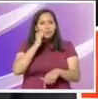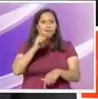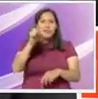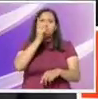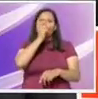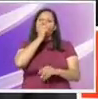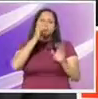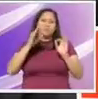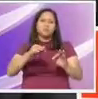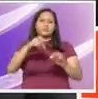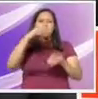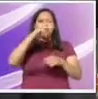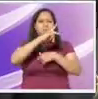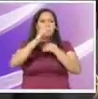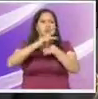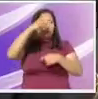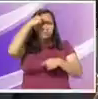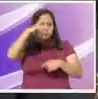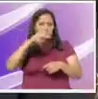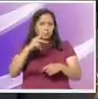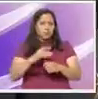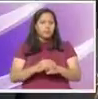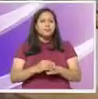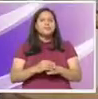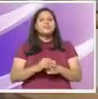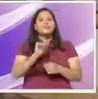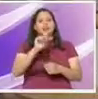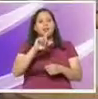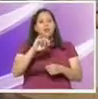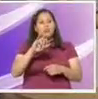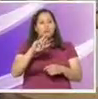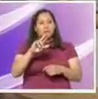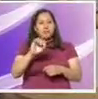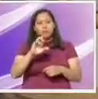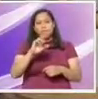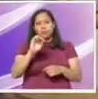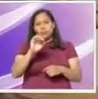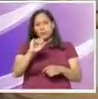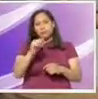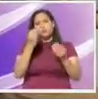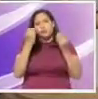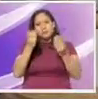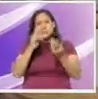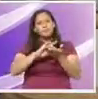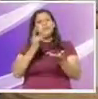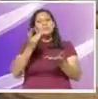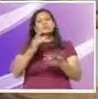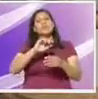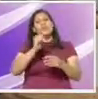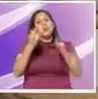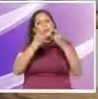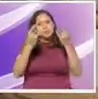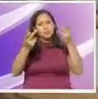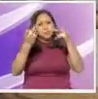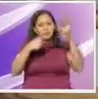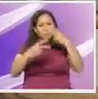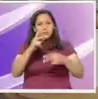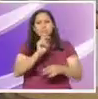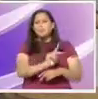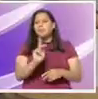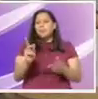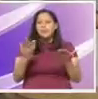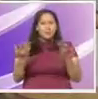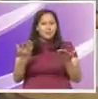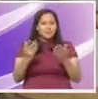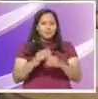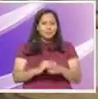de los mexicanos. Yo creo que esa es la gran lección en el caso de Porfirio Díaz. Alejandro Rosas, muchas gracias. Gracias, por aquí estaremos con otras historias paralelas, ¿no? Nos encanta,